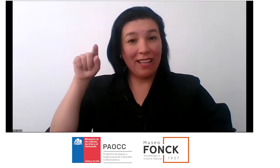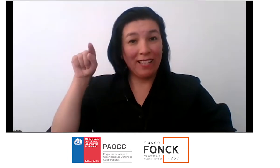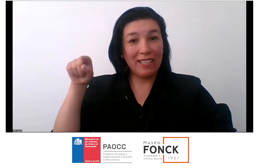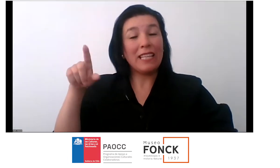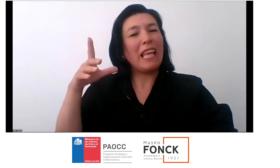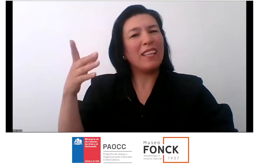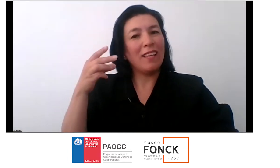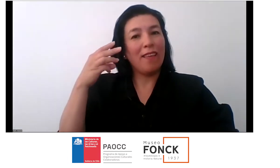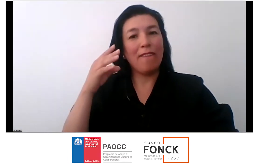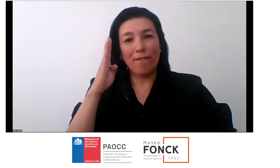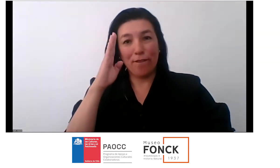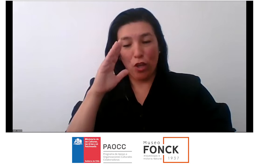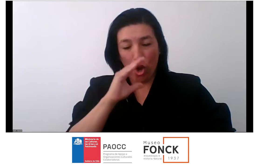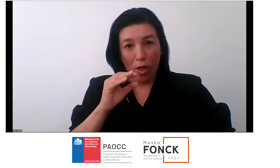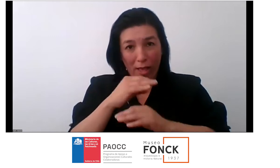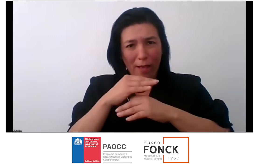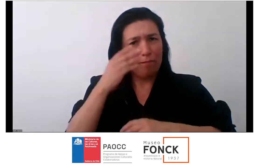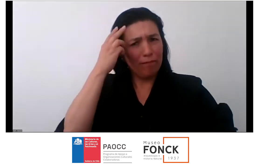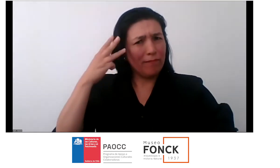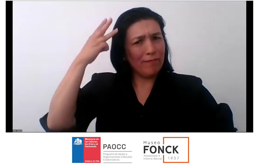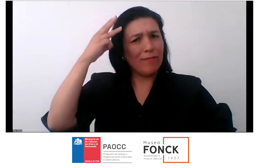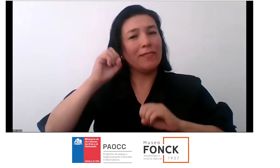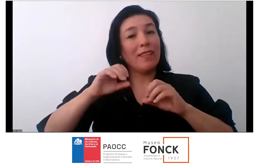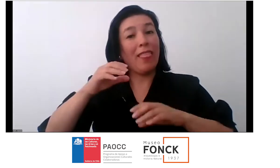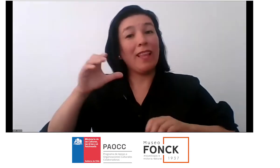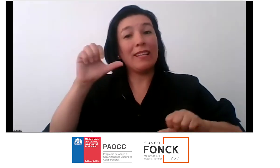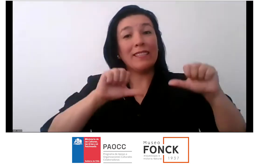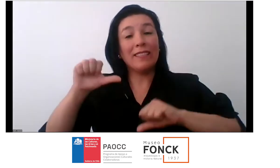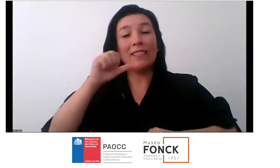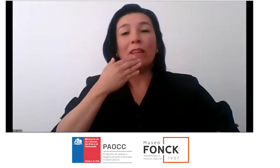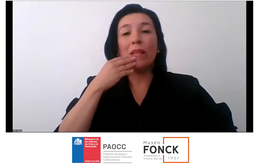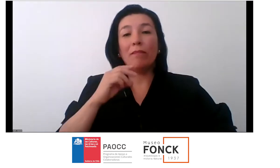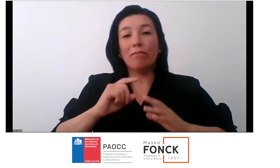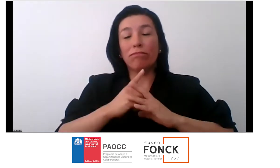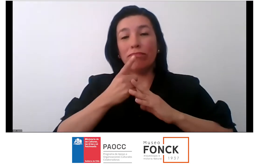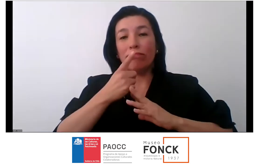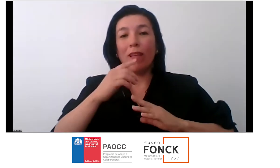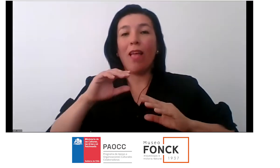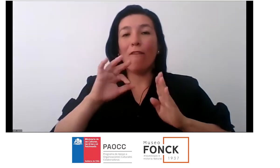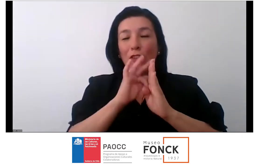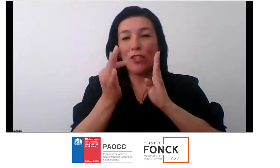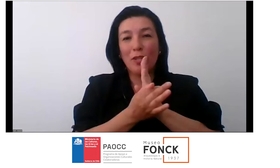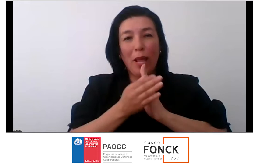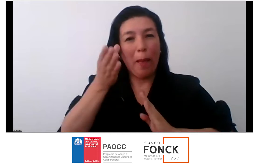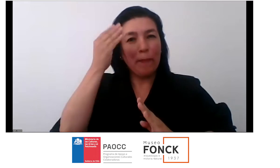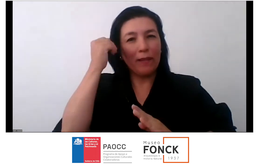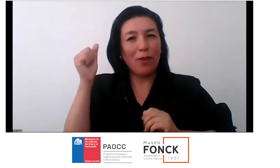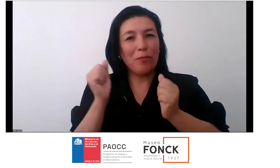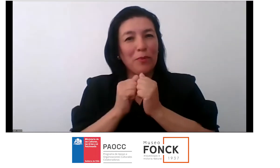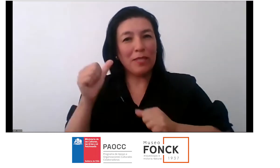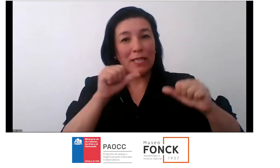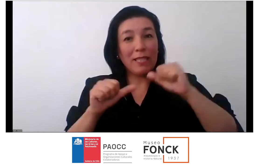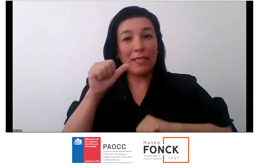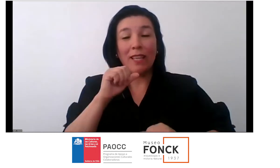Ella es bióloga y magíster en enseñanza de las ciencias y creadora de la Fundación Aprende Conciencia y coautora del